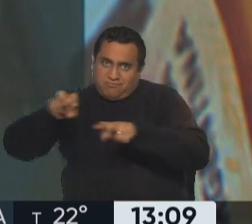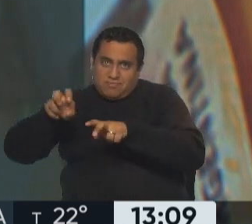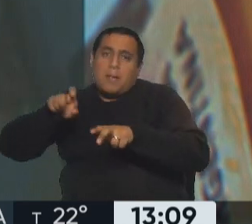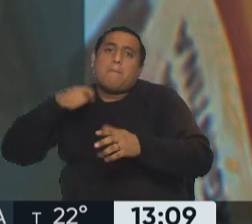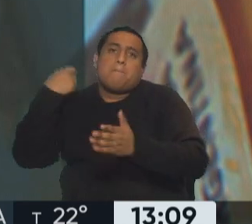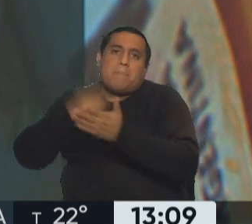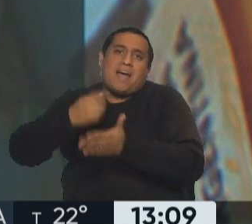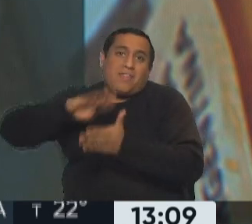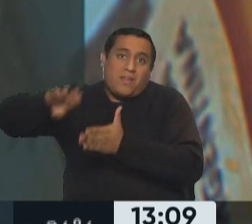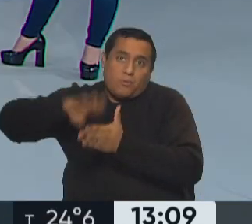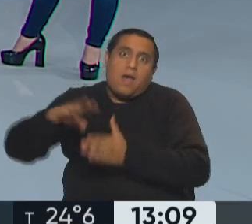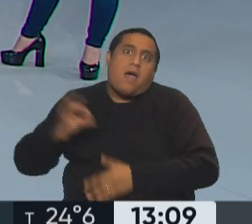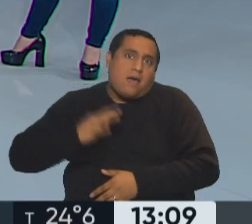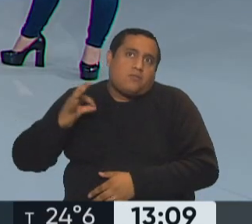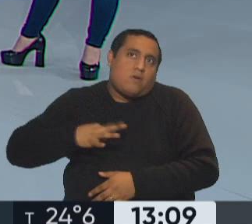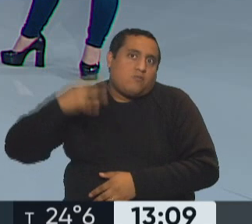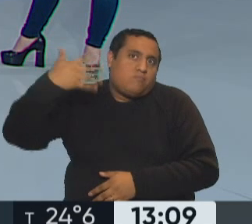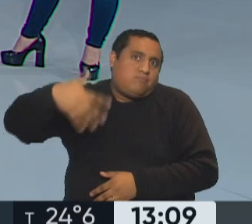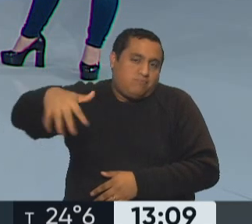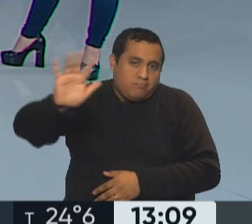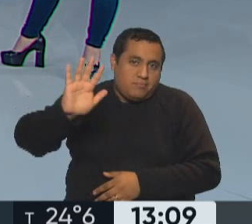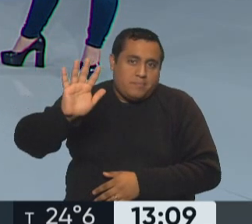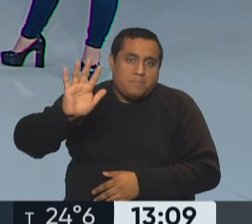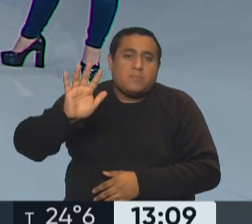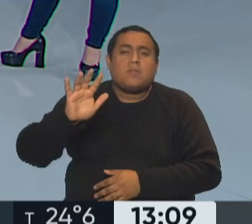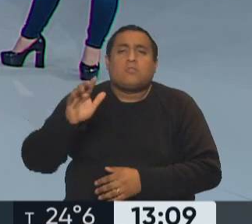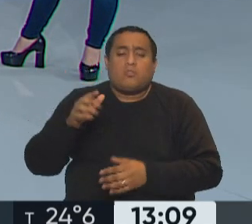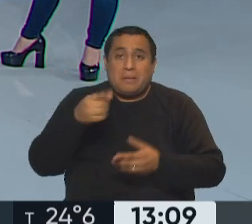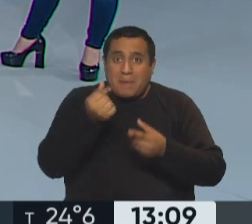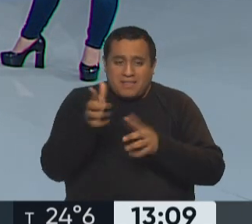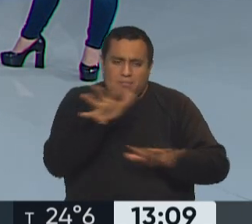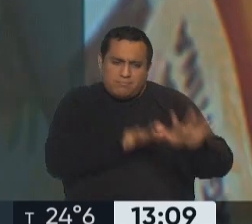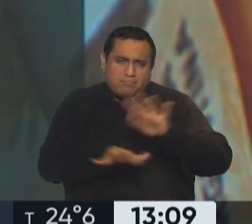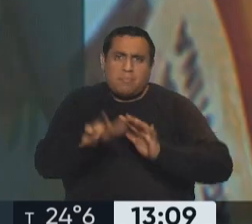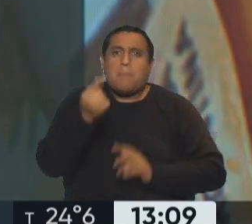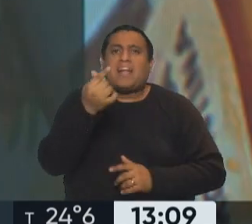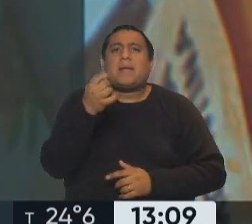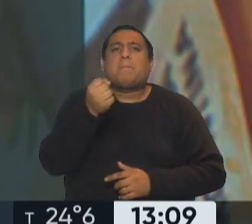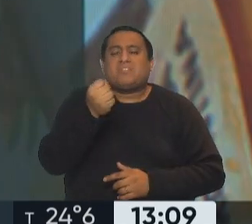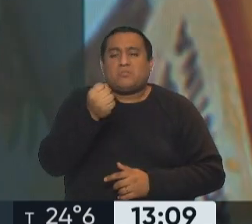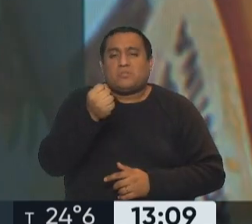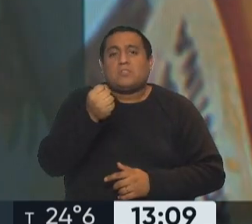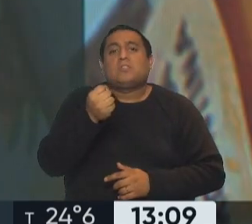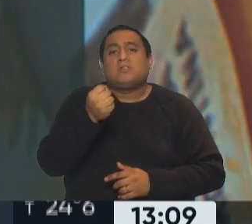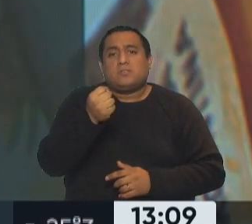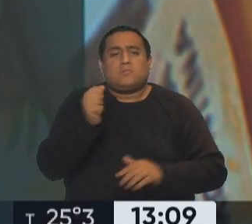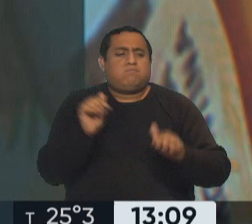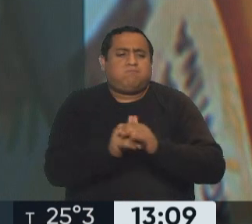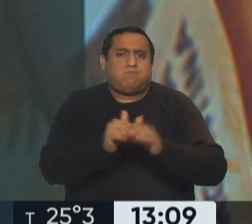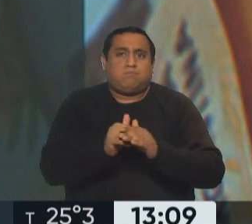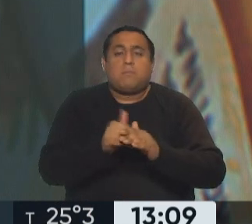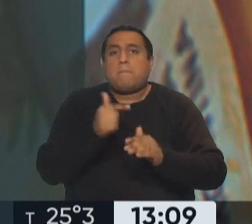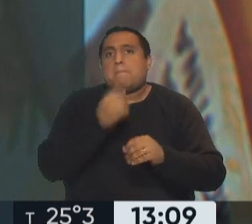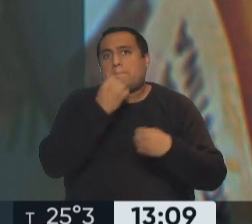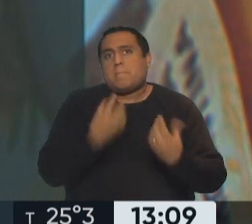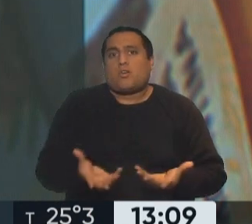que tenemos por delante durante muchos años. Y se coloca en pesos. Bien, y ese es un endeudamiento del Tesoro en pesos, muchísimo más